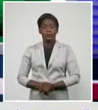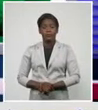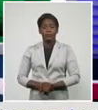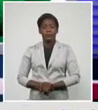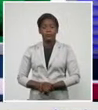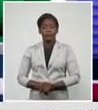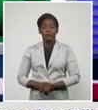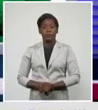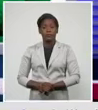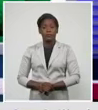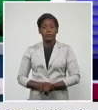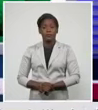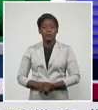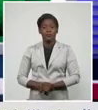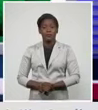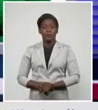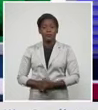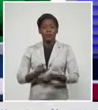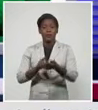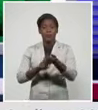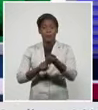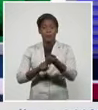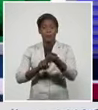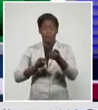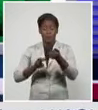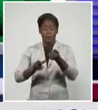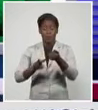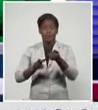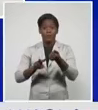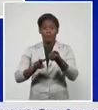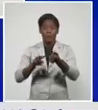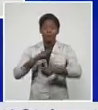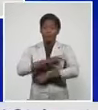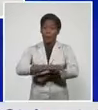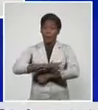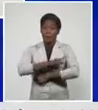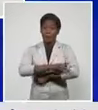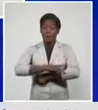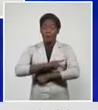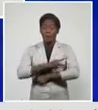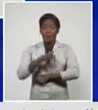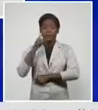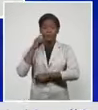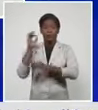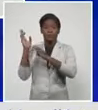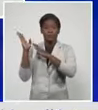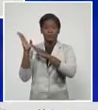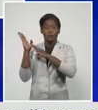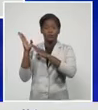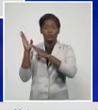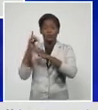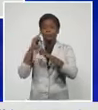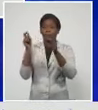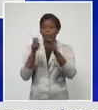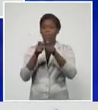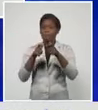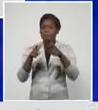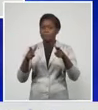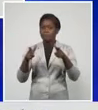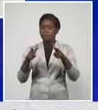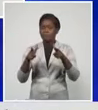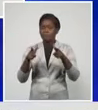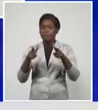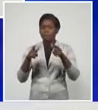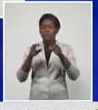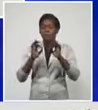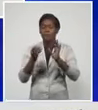países que aportan el mayor número de casos confirmados en el día de